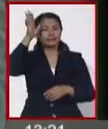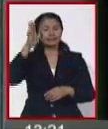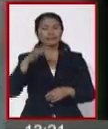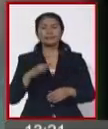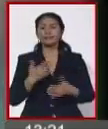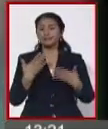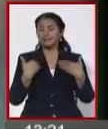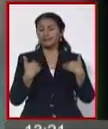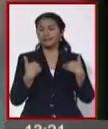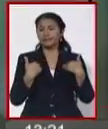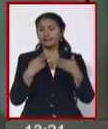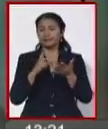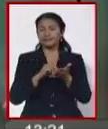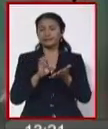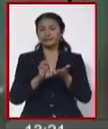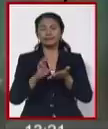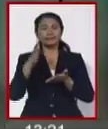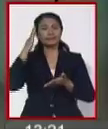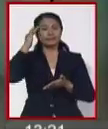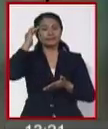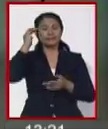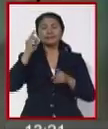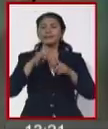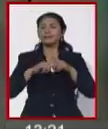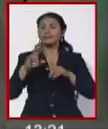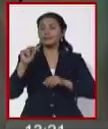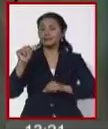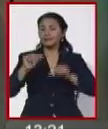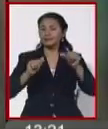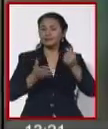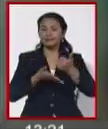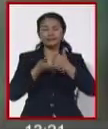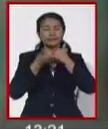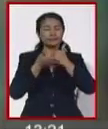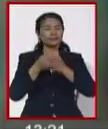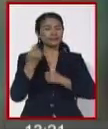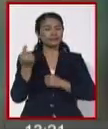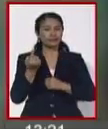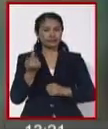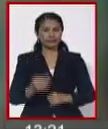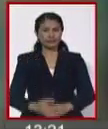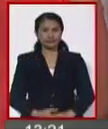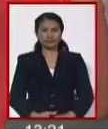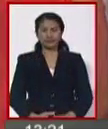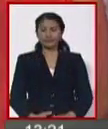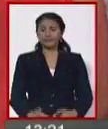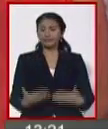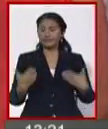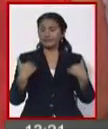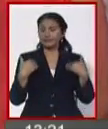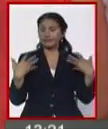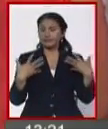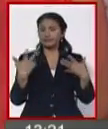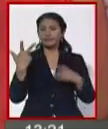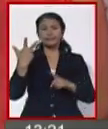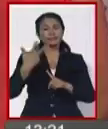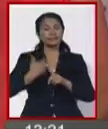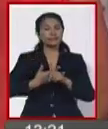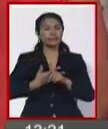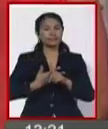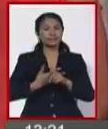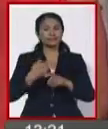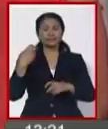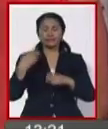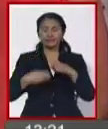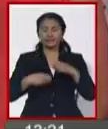enteraron que su pequeña tenía discapacidad intelectual, pero no dudaron en apoyarla en todo sentido. Estuvimos en shock como unos tres meses, nos